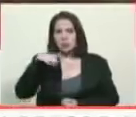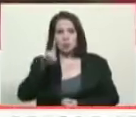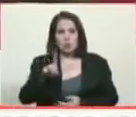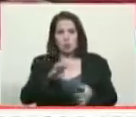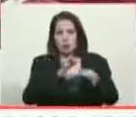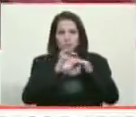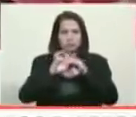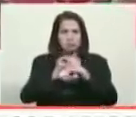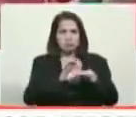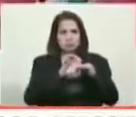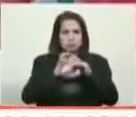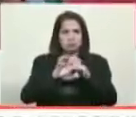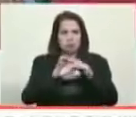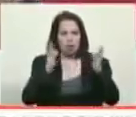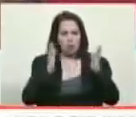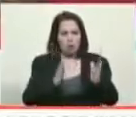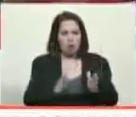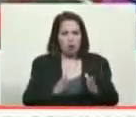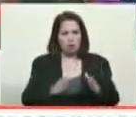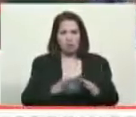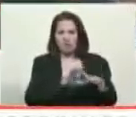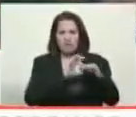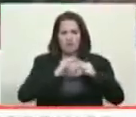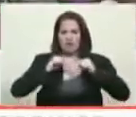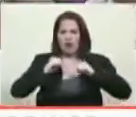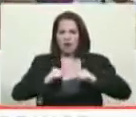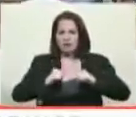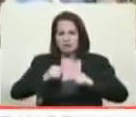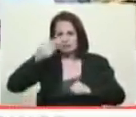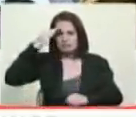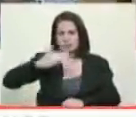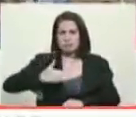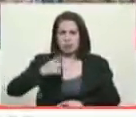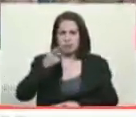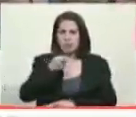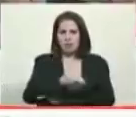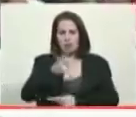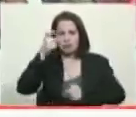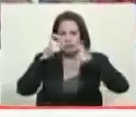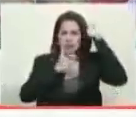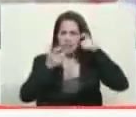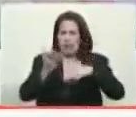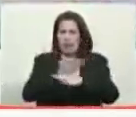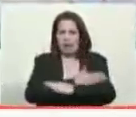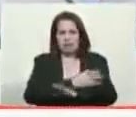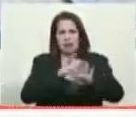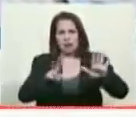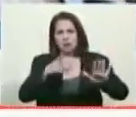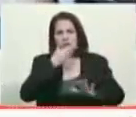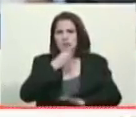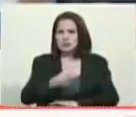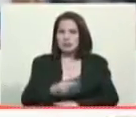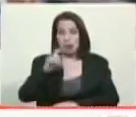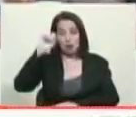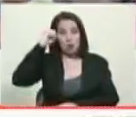Un solo bloque, pueblo y Fuerza Armada, como nos los ordenó el presidente Chávez aquel 8 de diciembre.